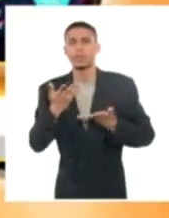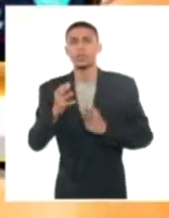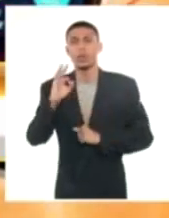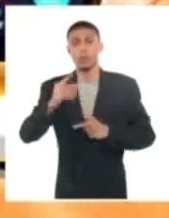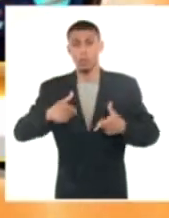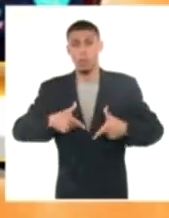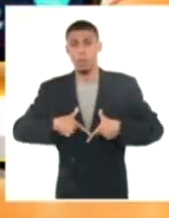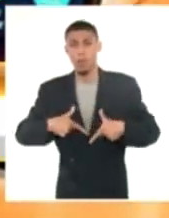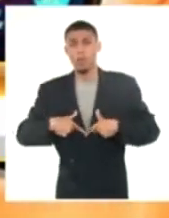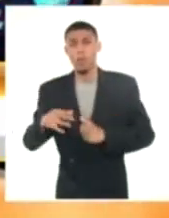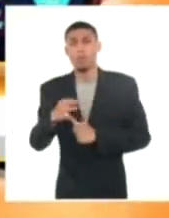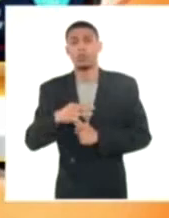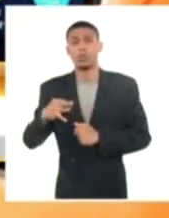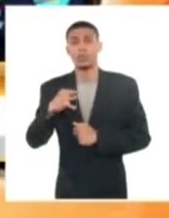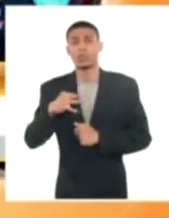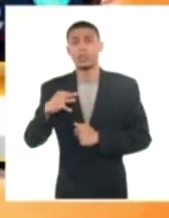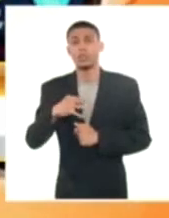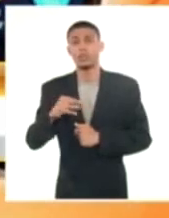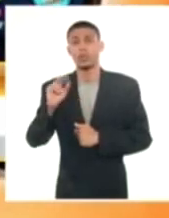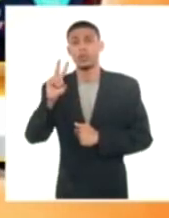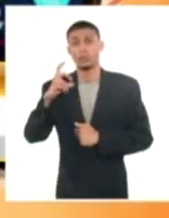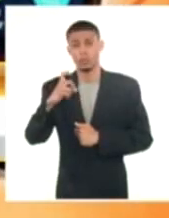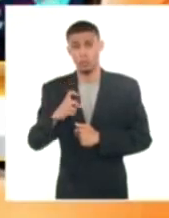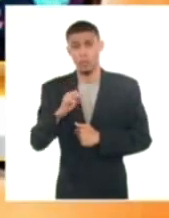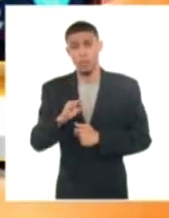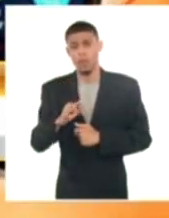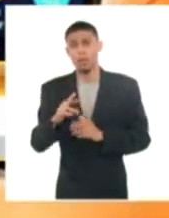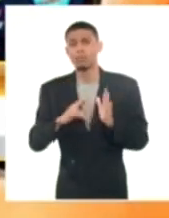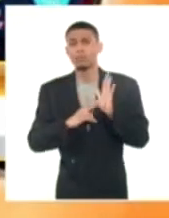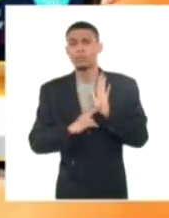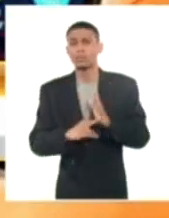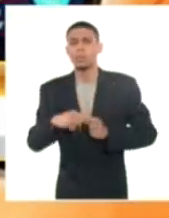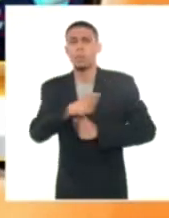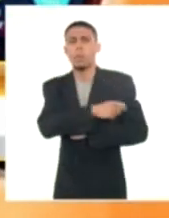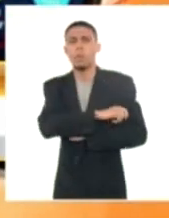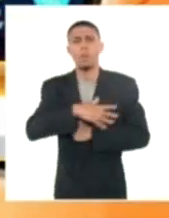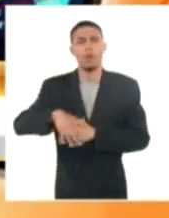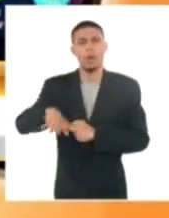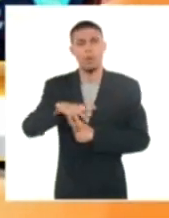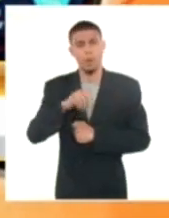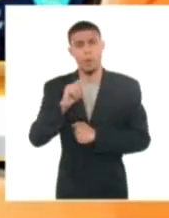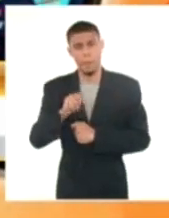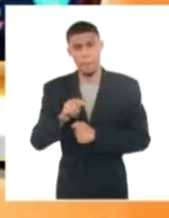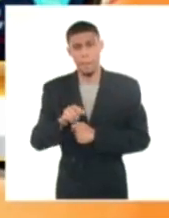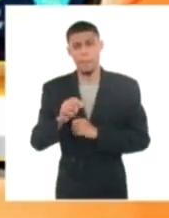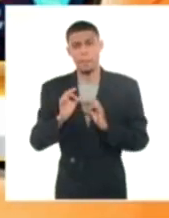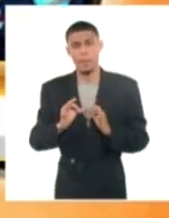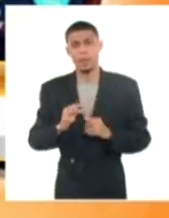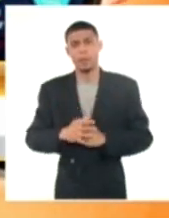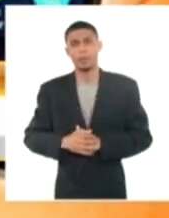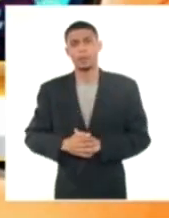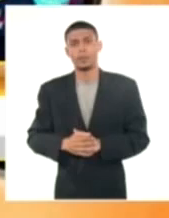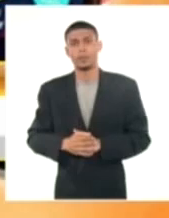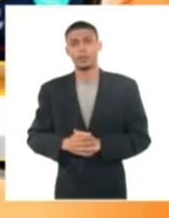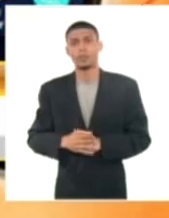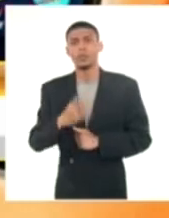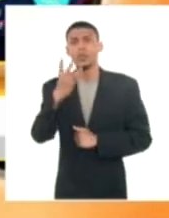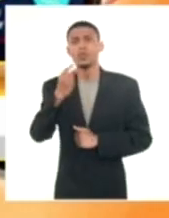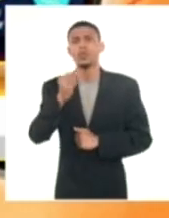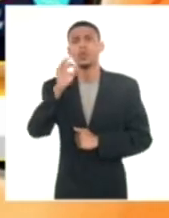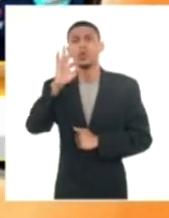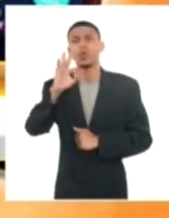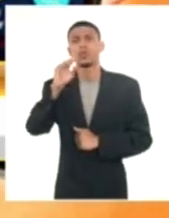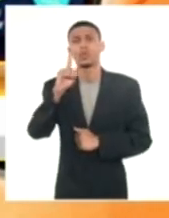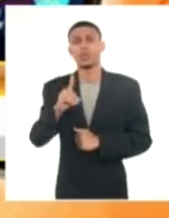diputados por el municipio de Santa Clara, con una representación de los pobladores del Consejo Popular Camacho Libertad, el número 81 en